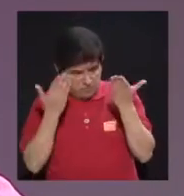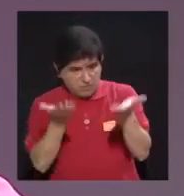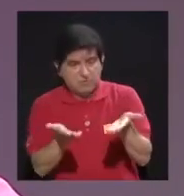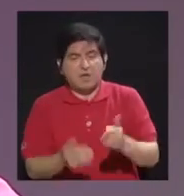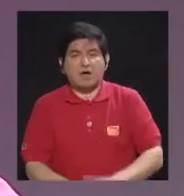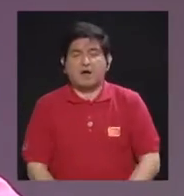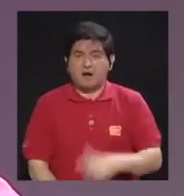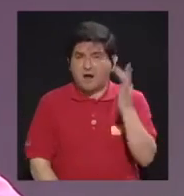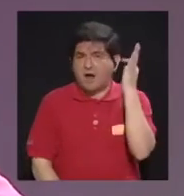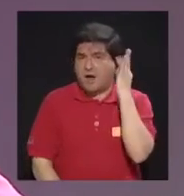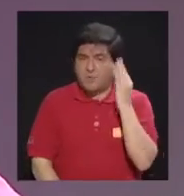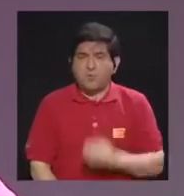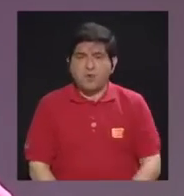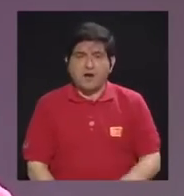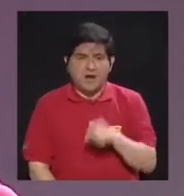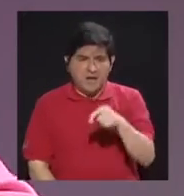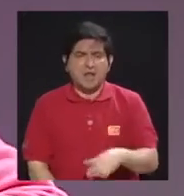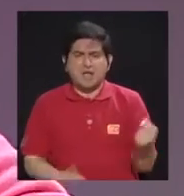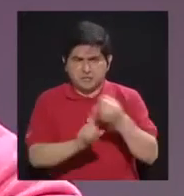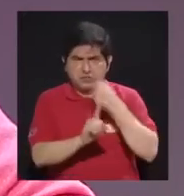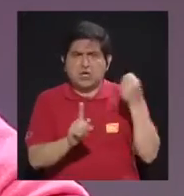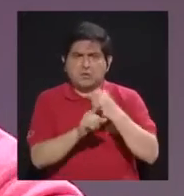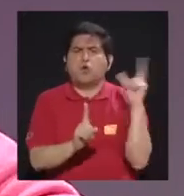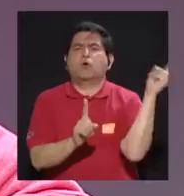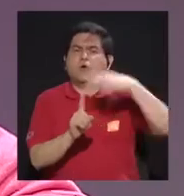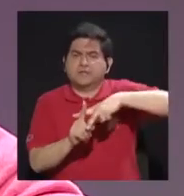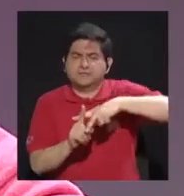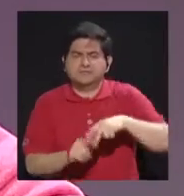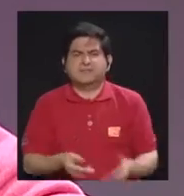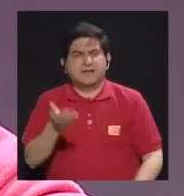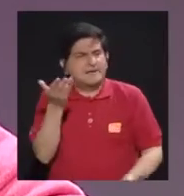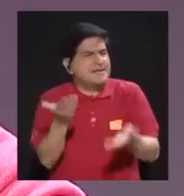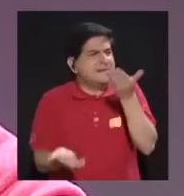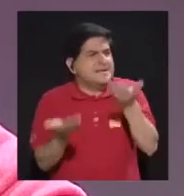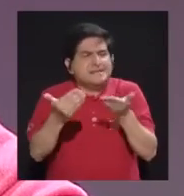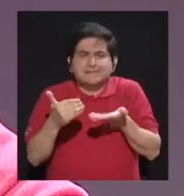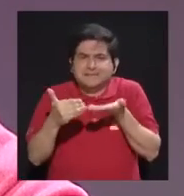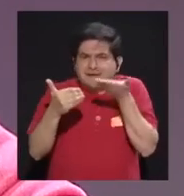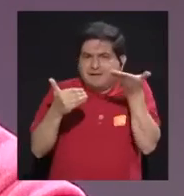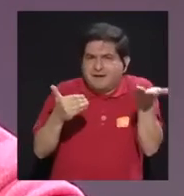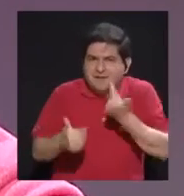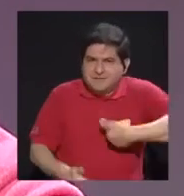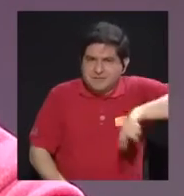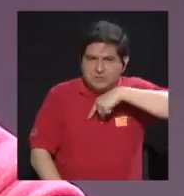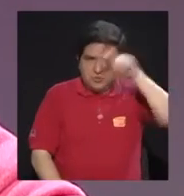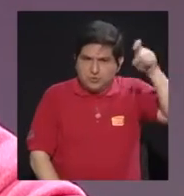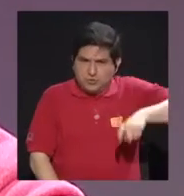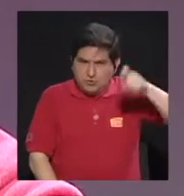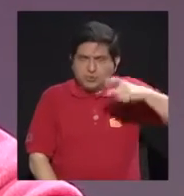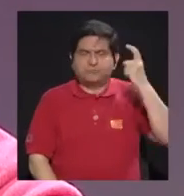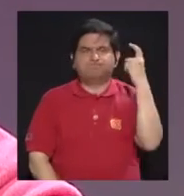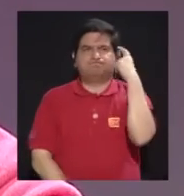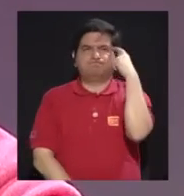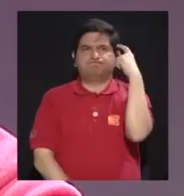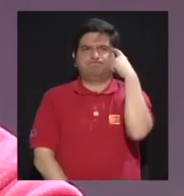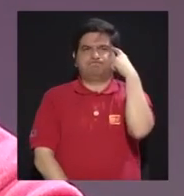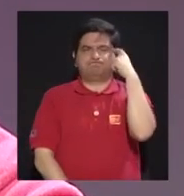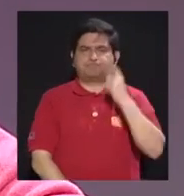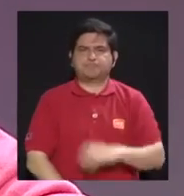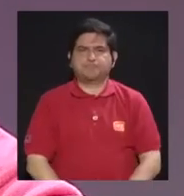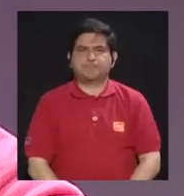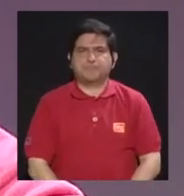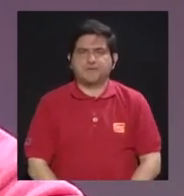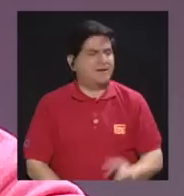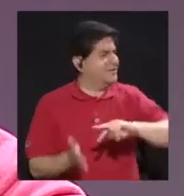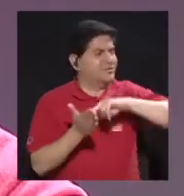a mujeres que ejercen violencia. Y eso quizá es uno de los elementos que tenemos que empezar a pensar. No